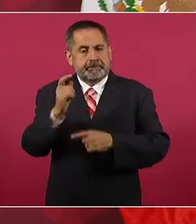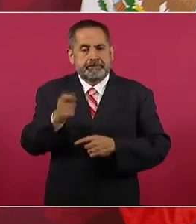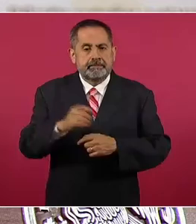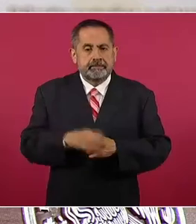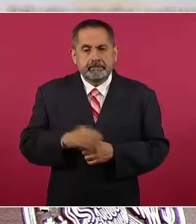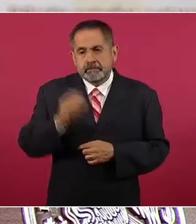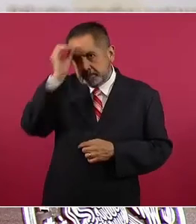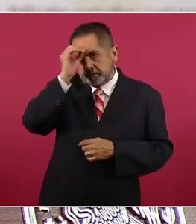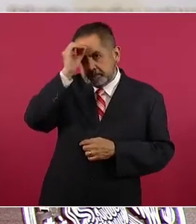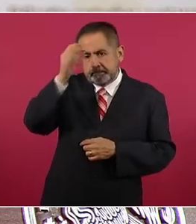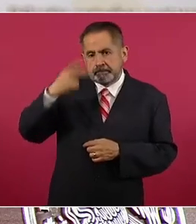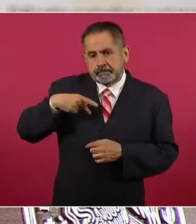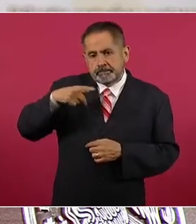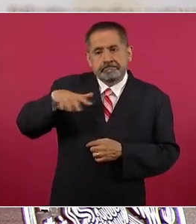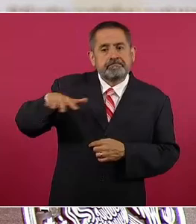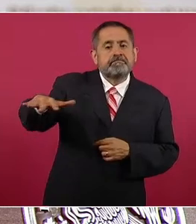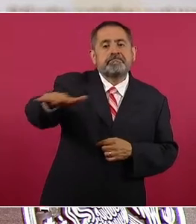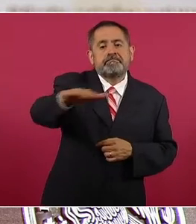la opinión de la gente.